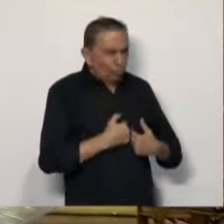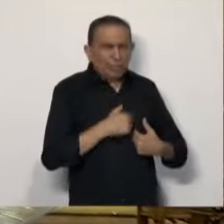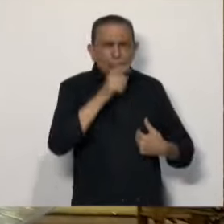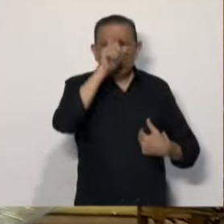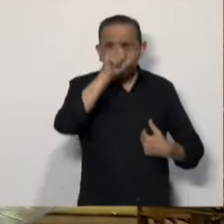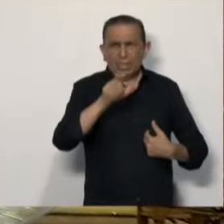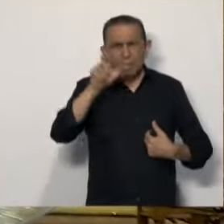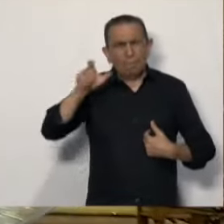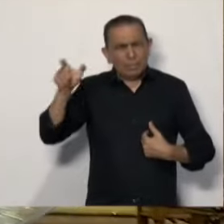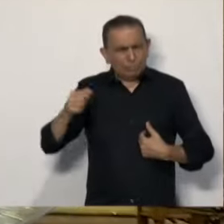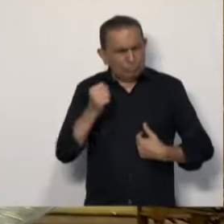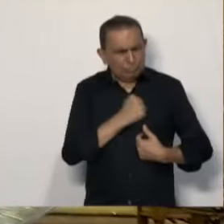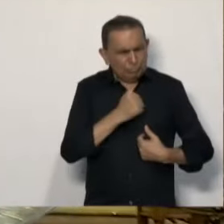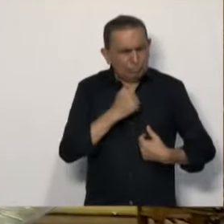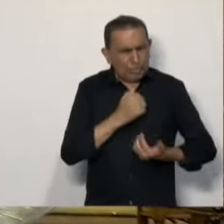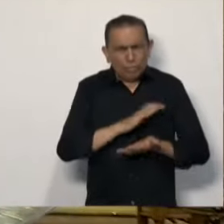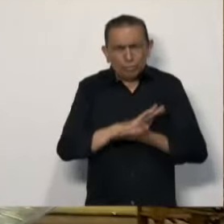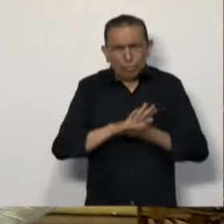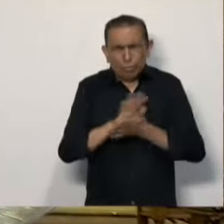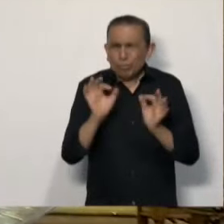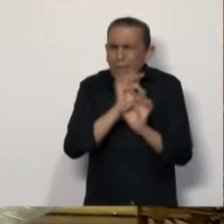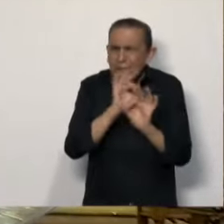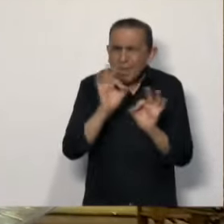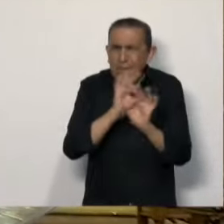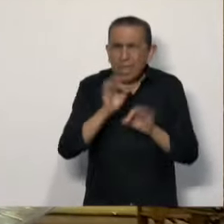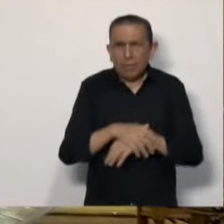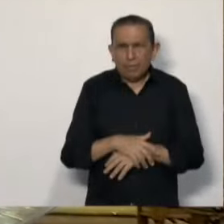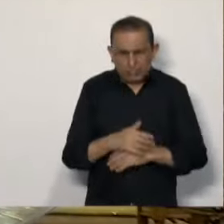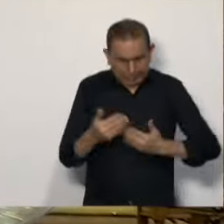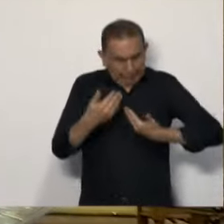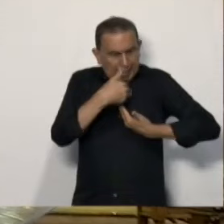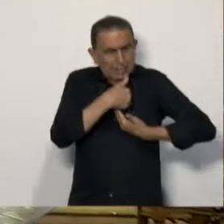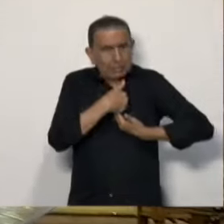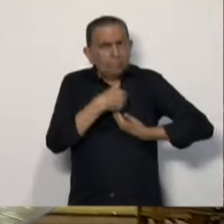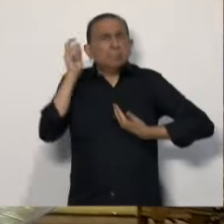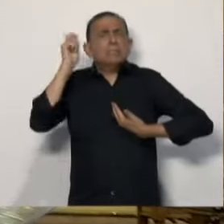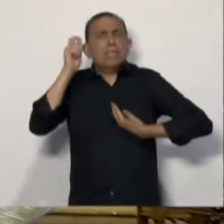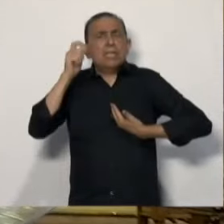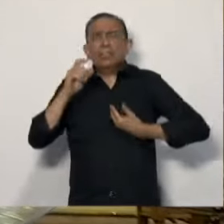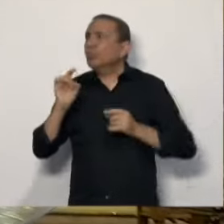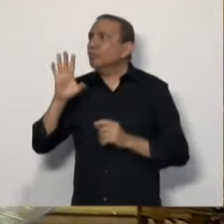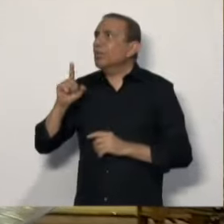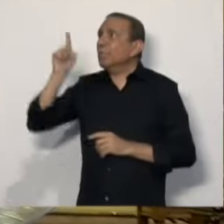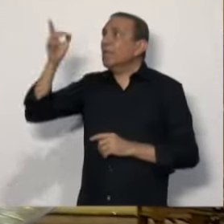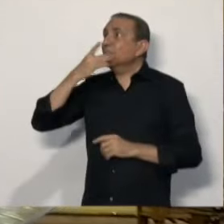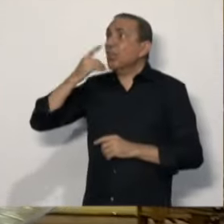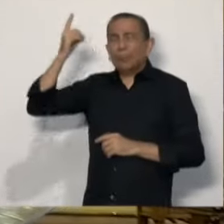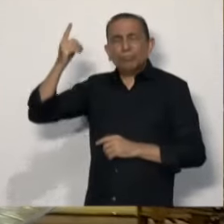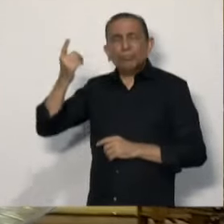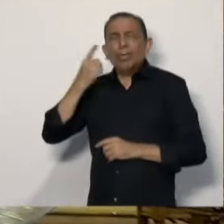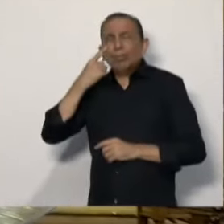que parece que no tiene arreglo. ¿Quién podrá penetrarlo? Yo, el Señor, que sondeo el